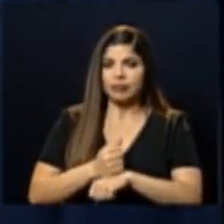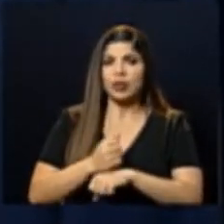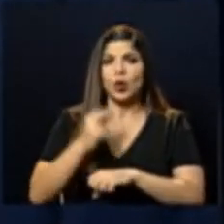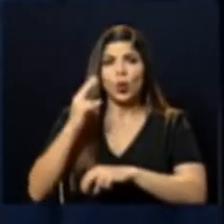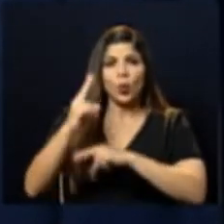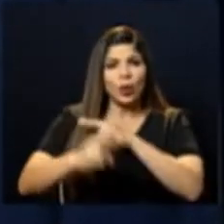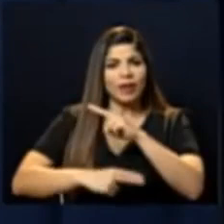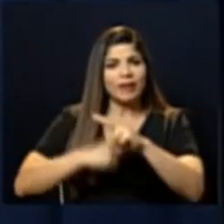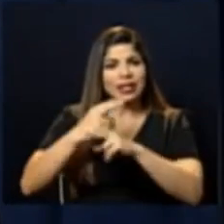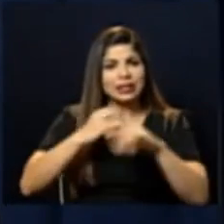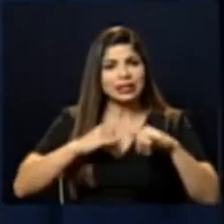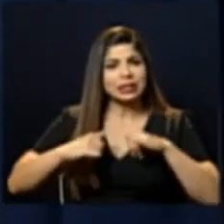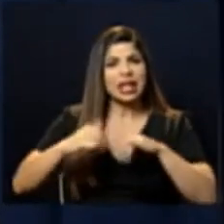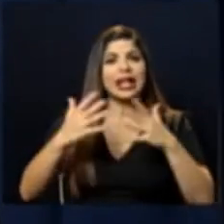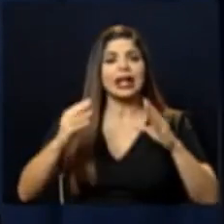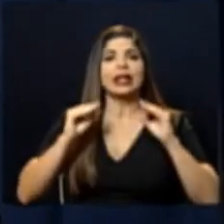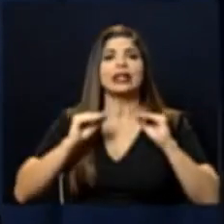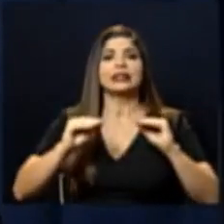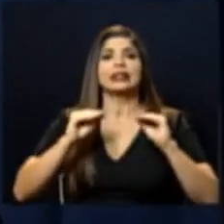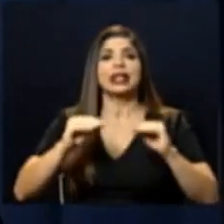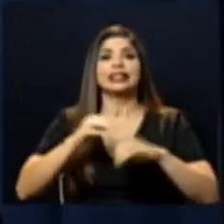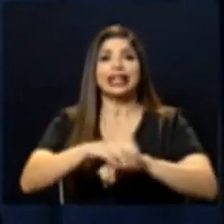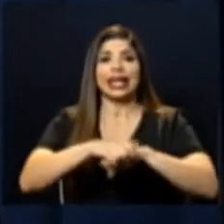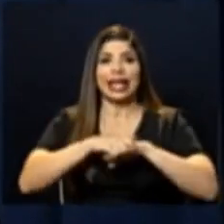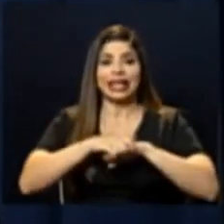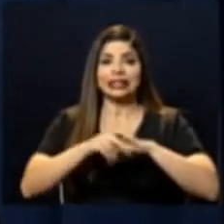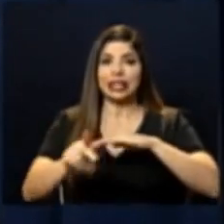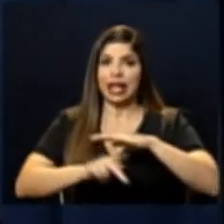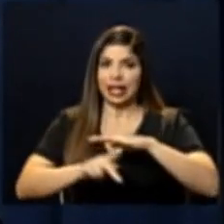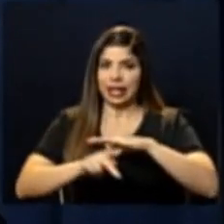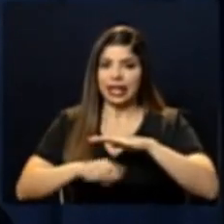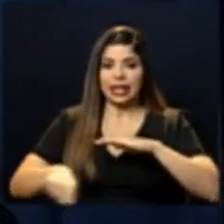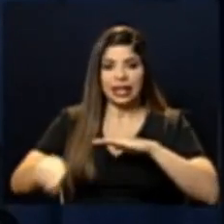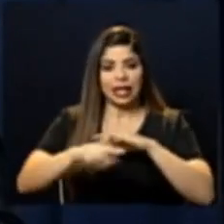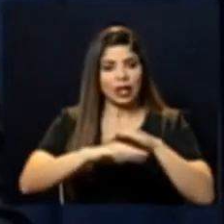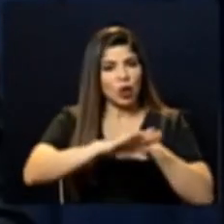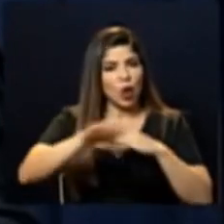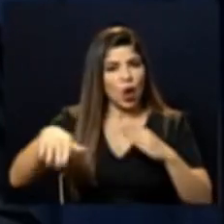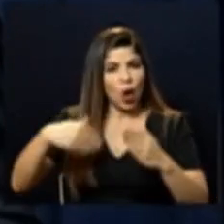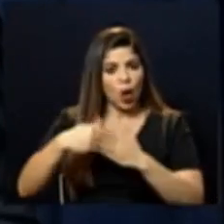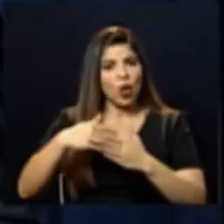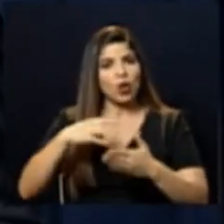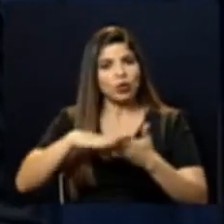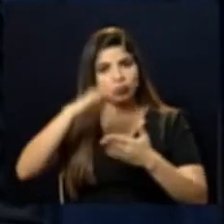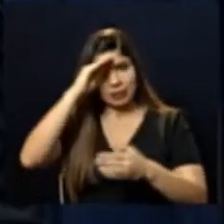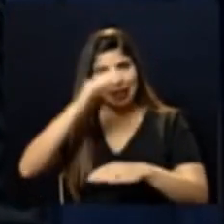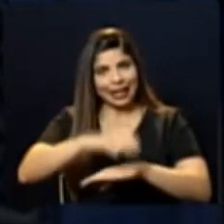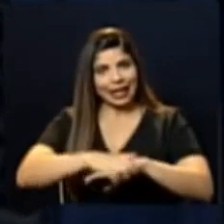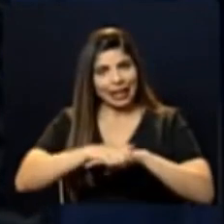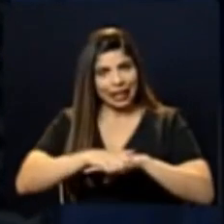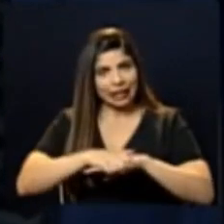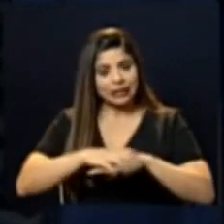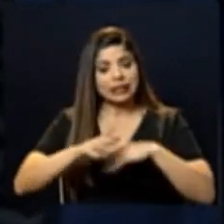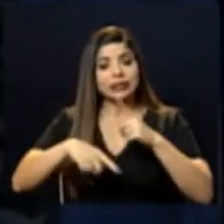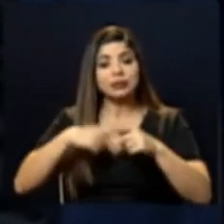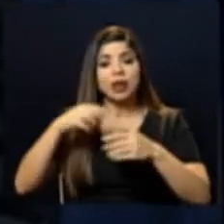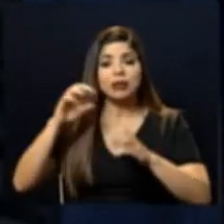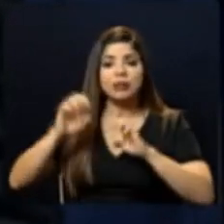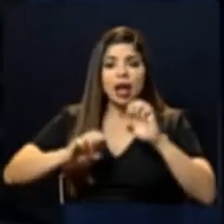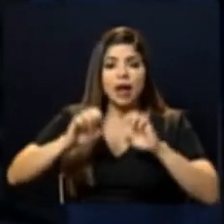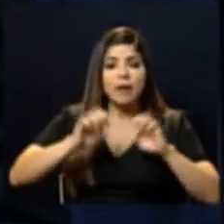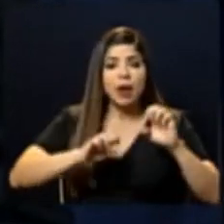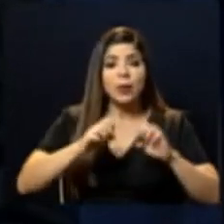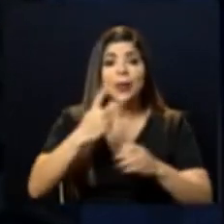universalizar la enseñanza del inglés en preescolar. También evaluar gradualmente el dominio